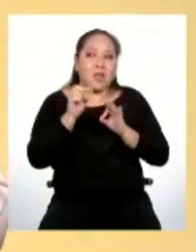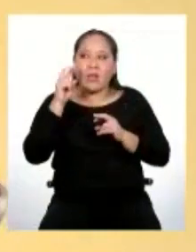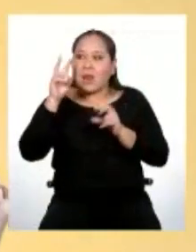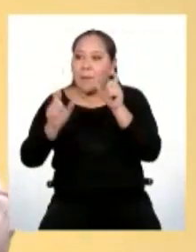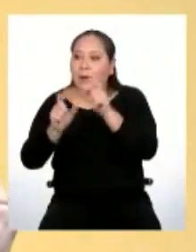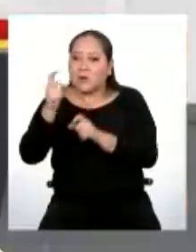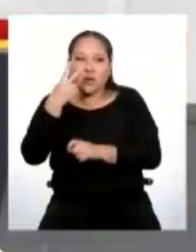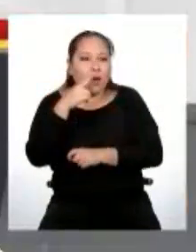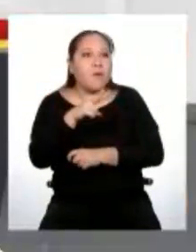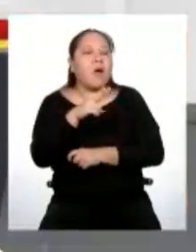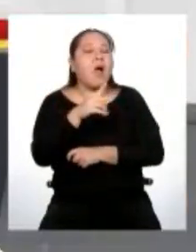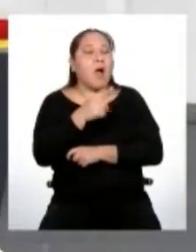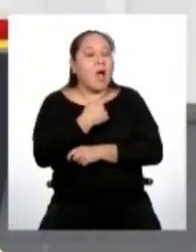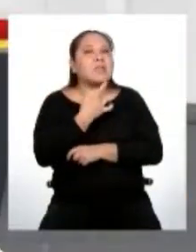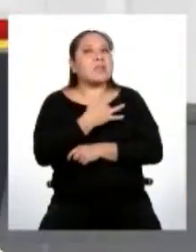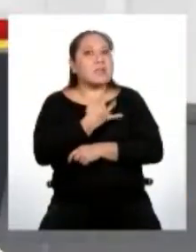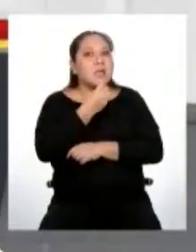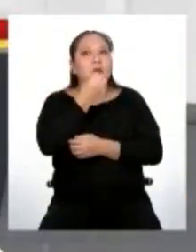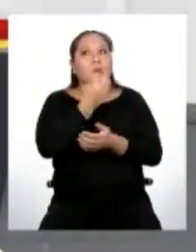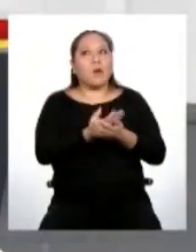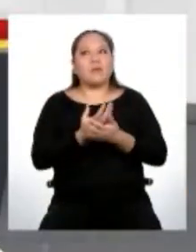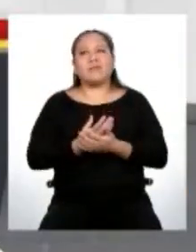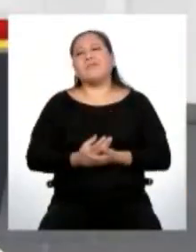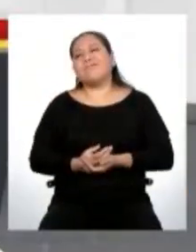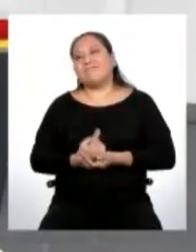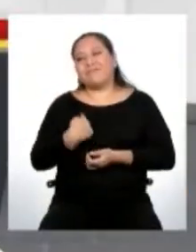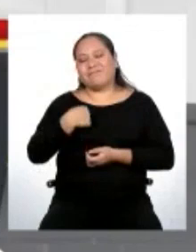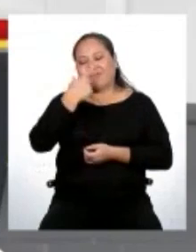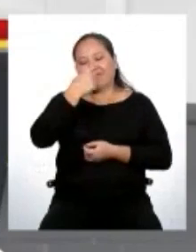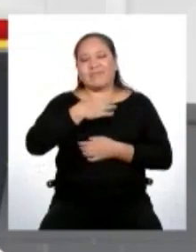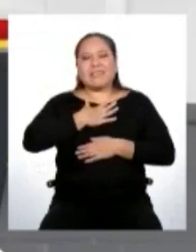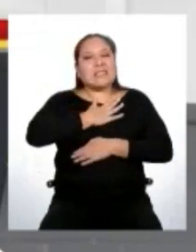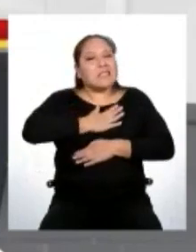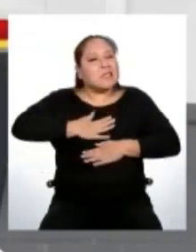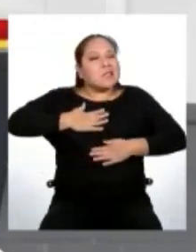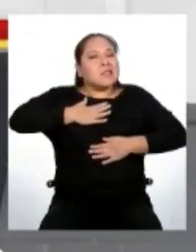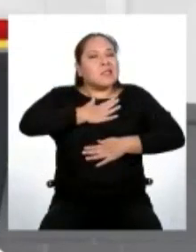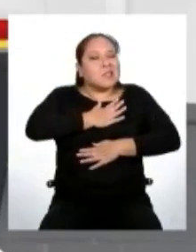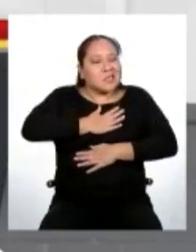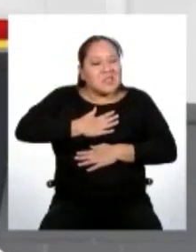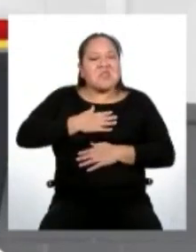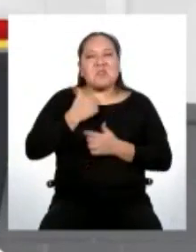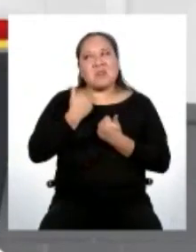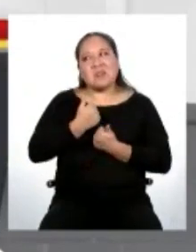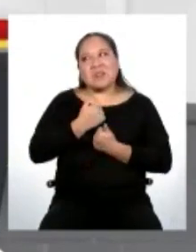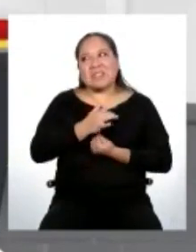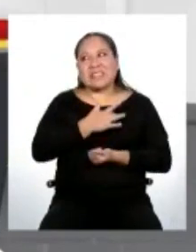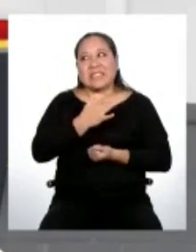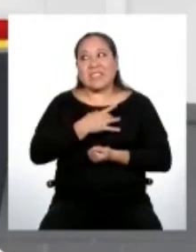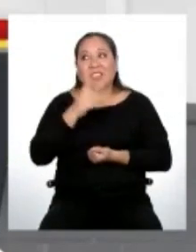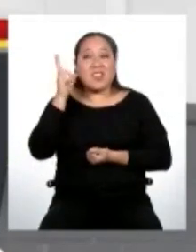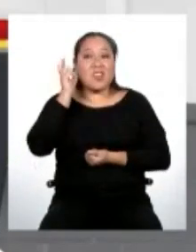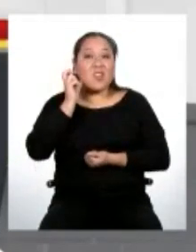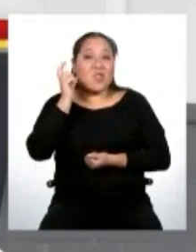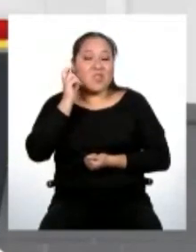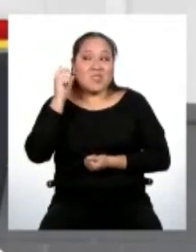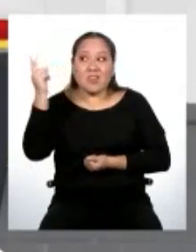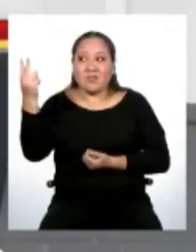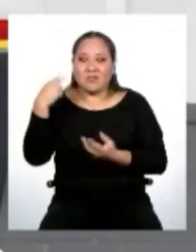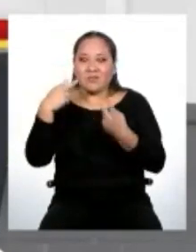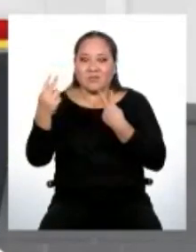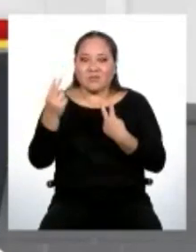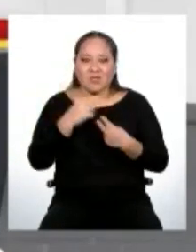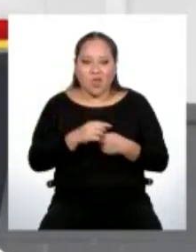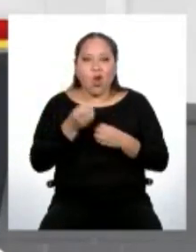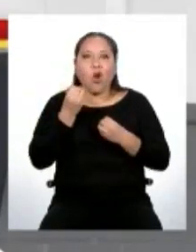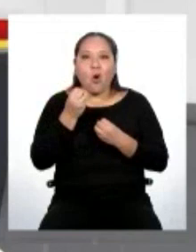transmite mucho. Personalmente se siente muy gratificante escuchar todo lo que se puede hablar a partir de la obra que